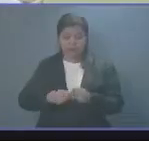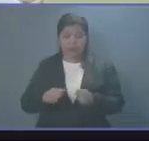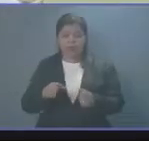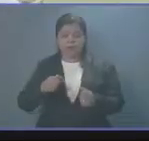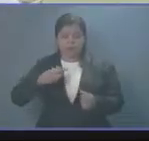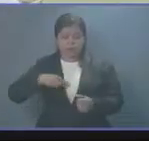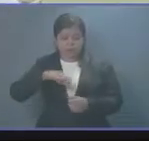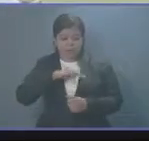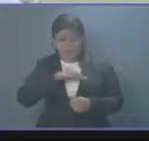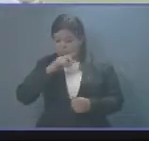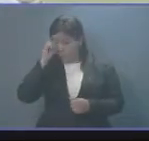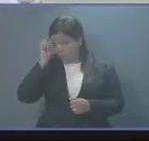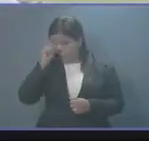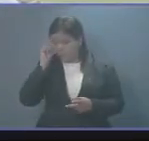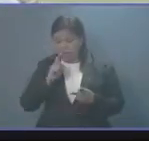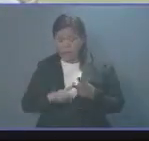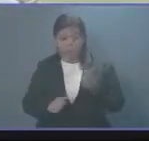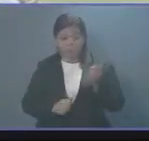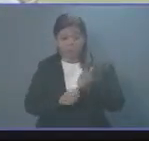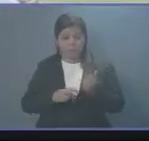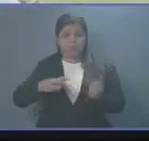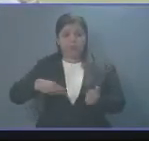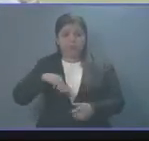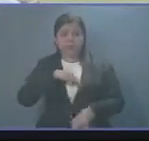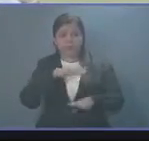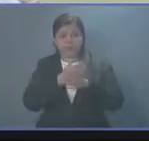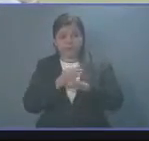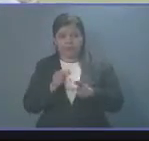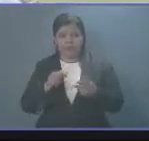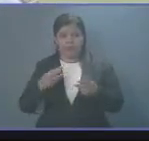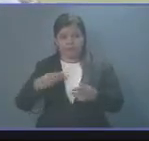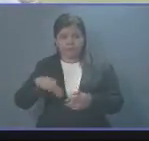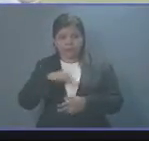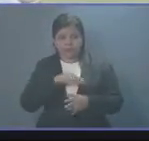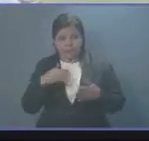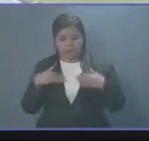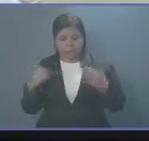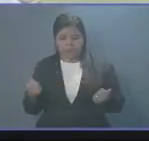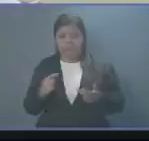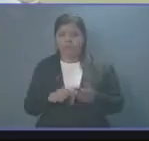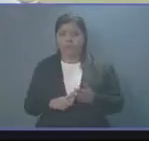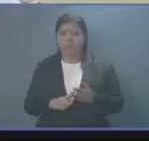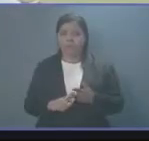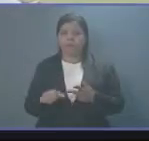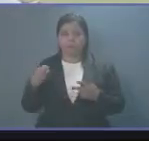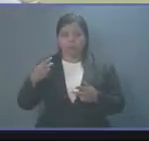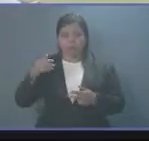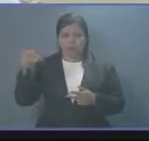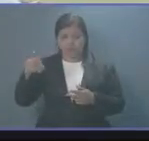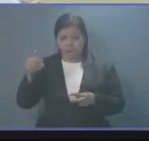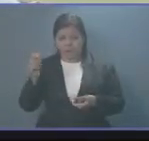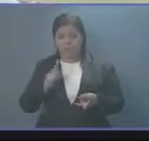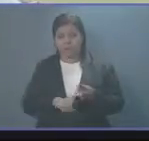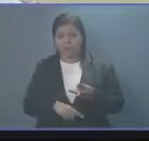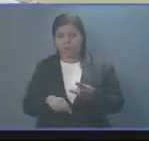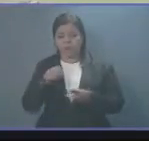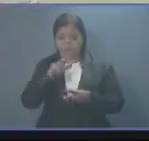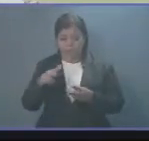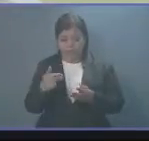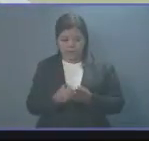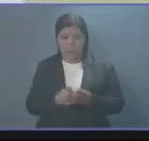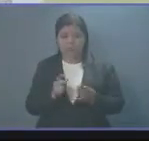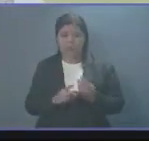Viceministro de Trabajo y Previsión Social, Viceministro de Defensa, Viceministro de Salud, Viceministro de Educación, Viceministro de Hacienda